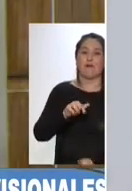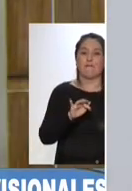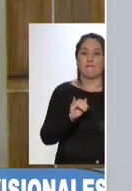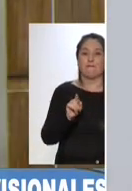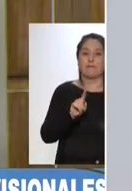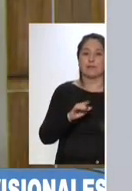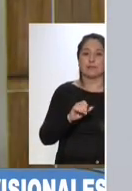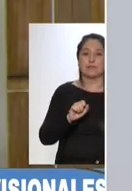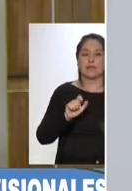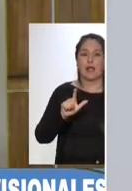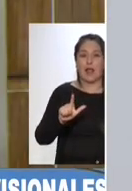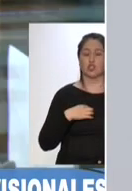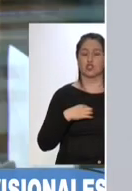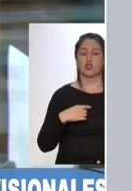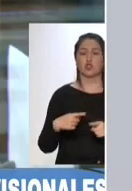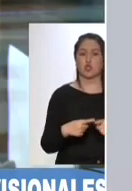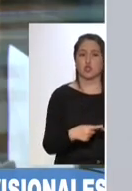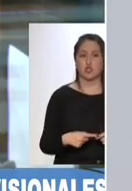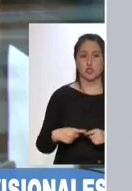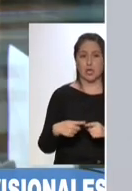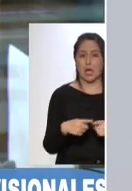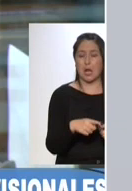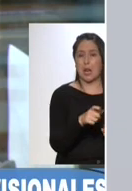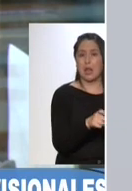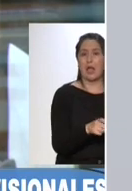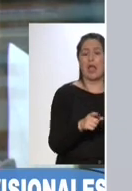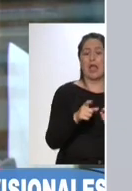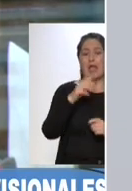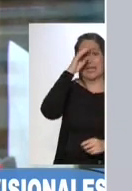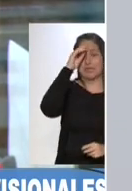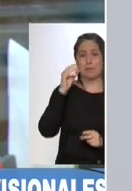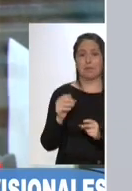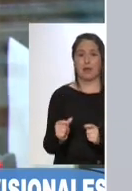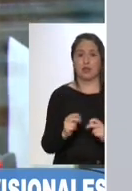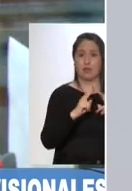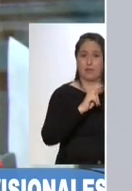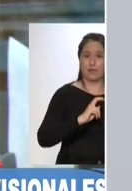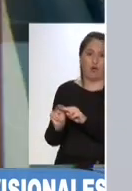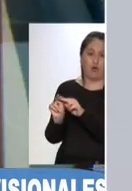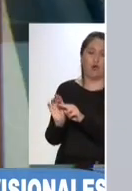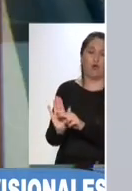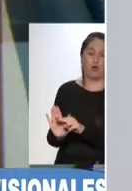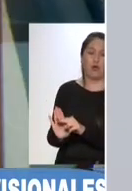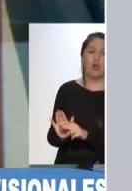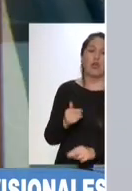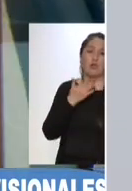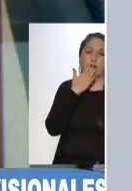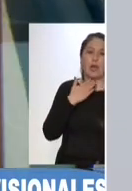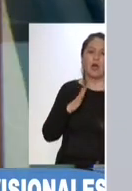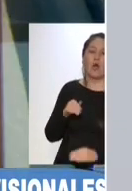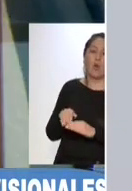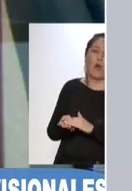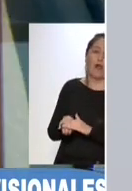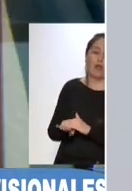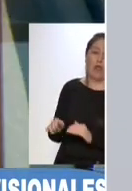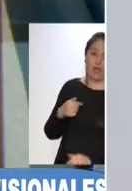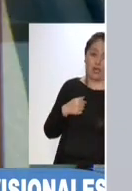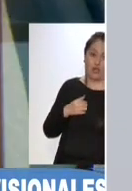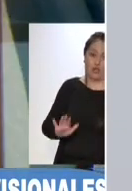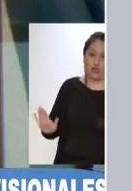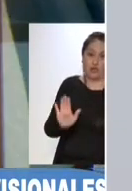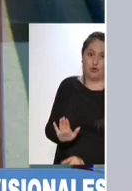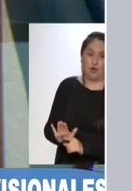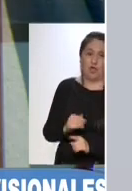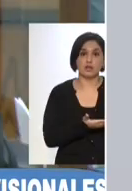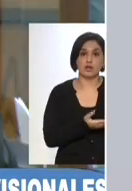y a mí me preocupa sin duda rentas vitalicias que es el tema que yo he llevado durante todas las tramitaciones,